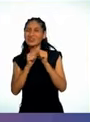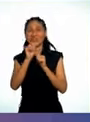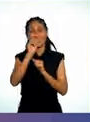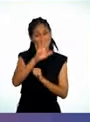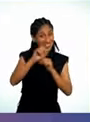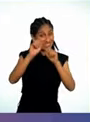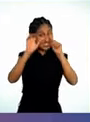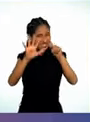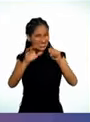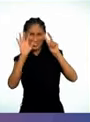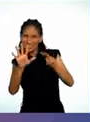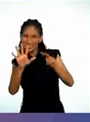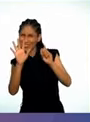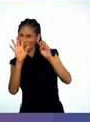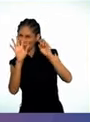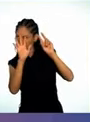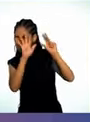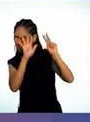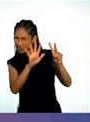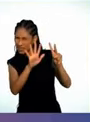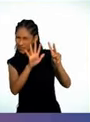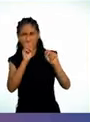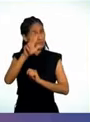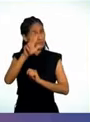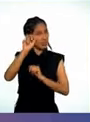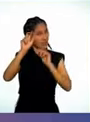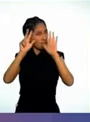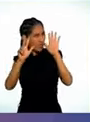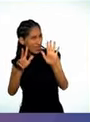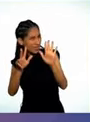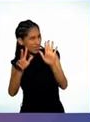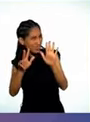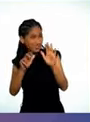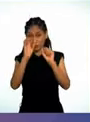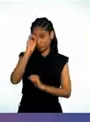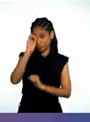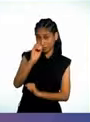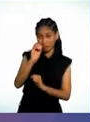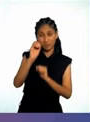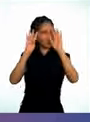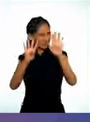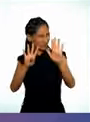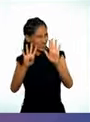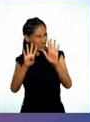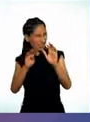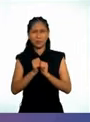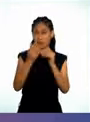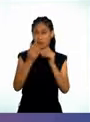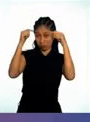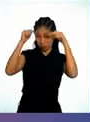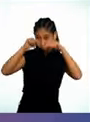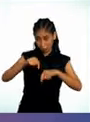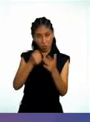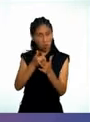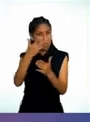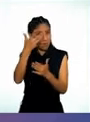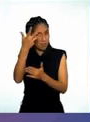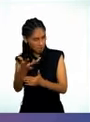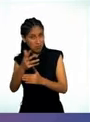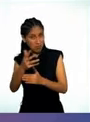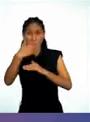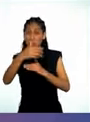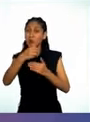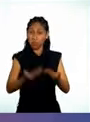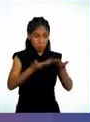seven seven i hate si lo light by now three delivery